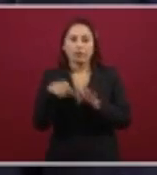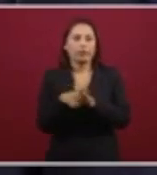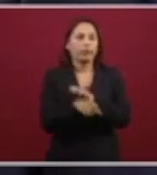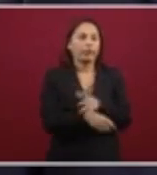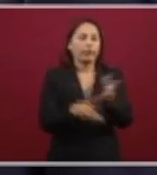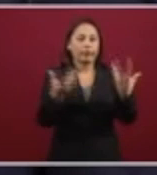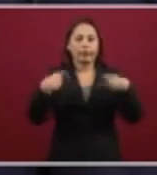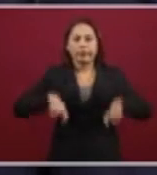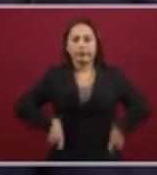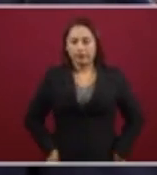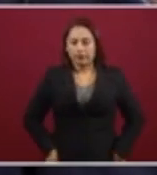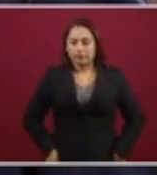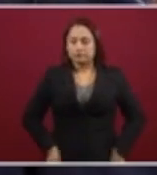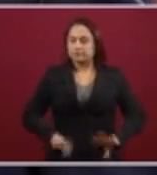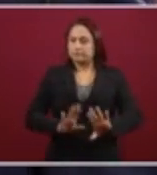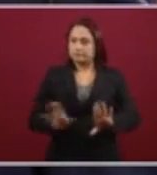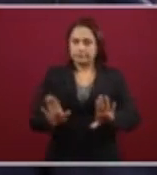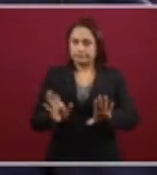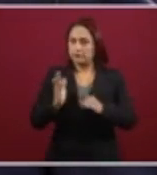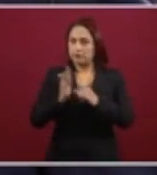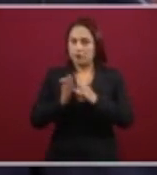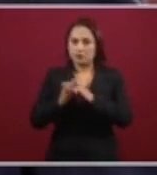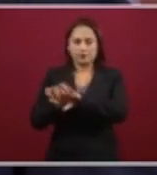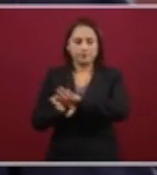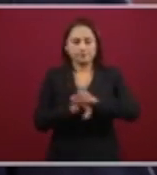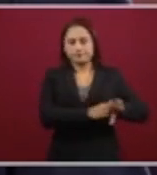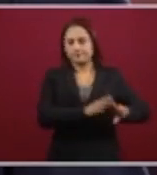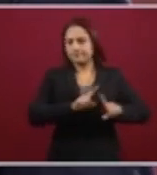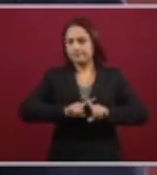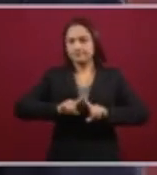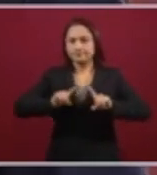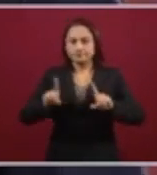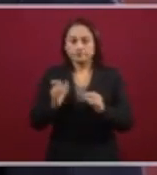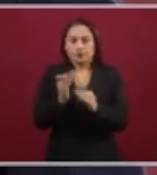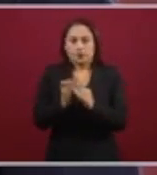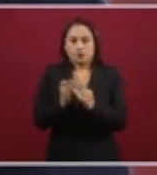estamos haciendo nuevo está